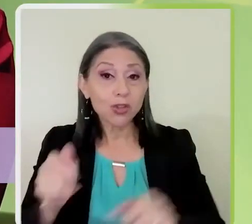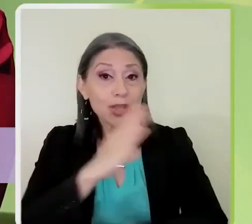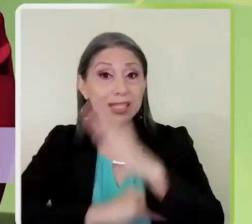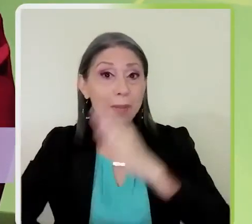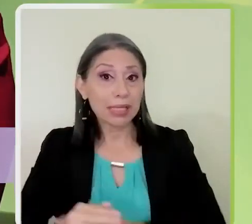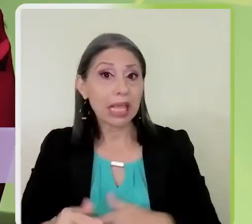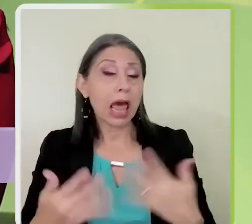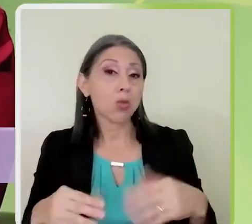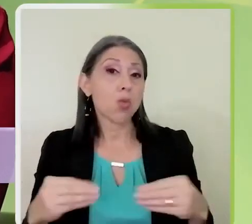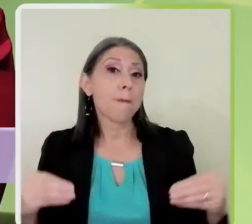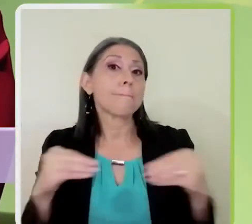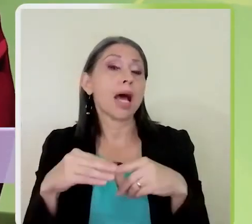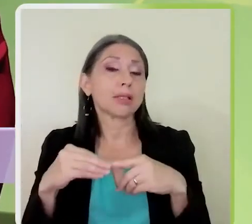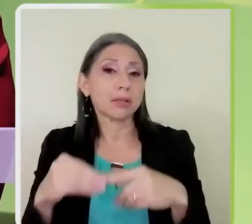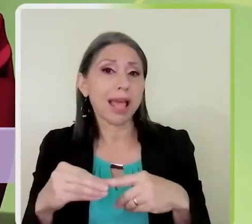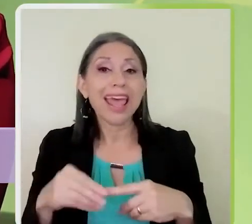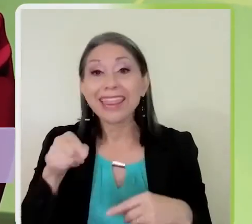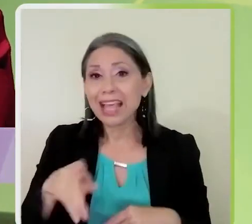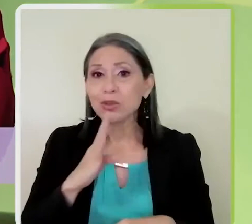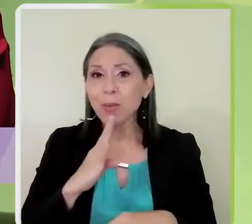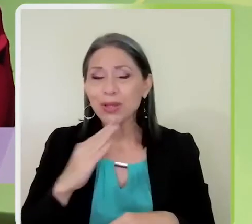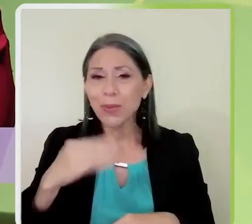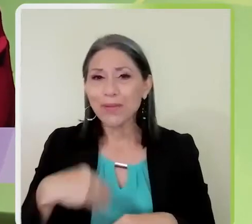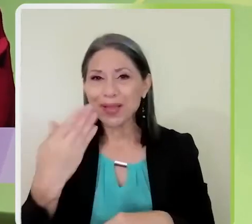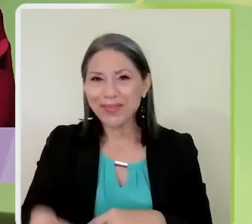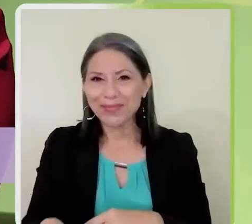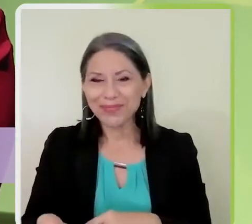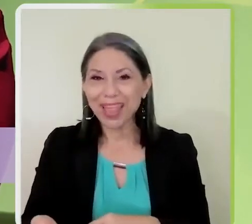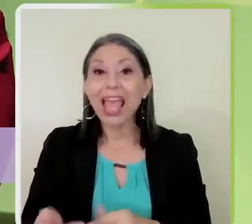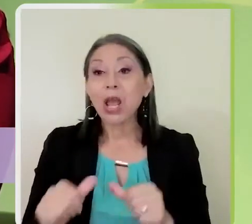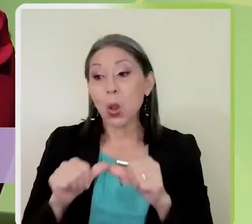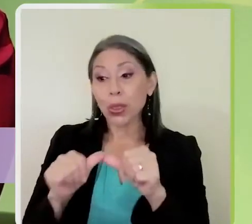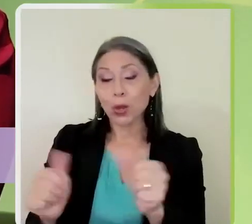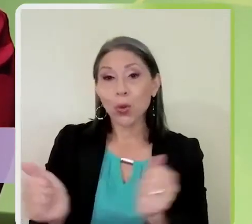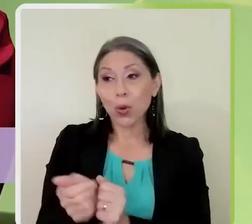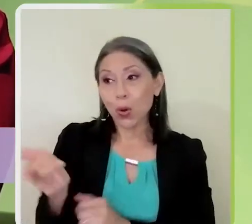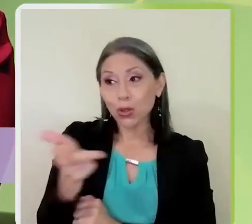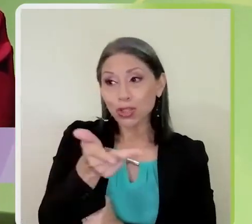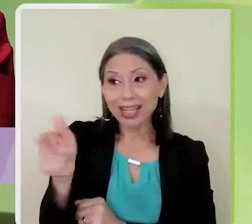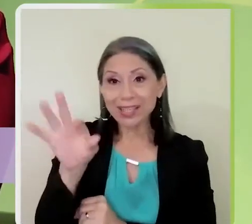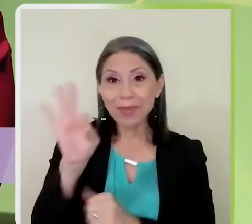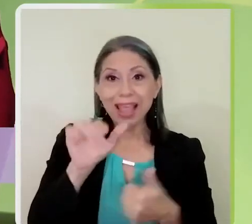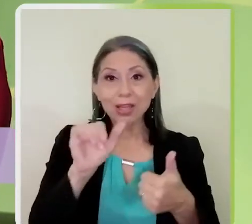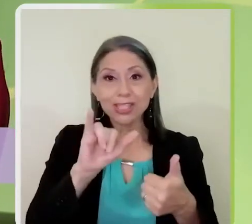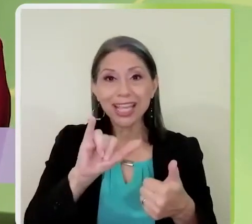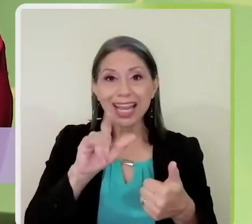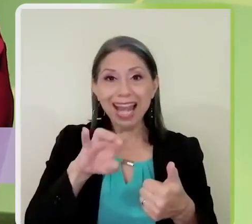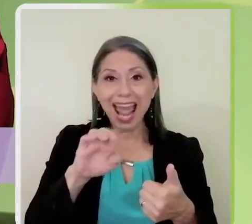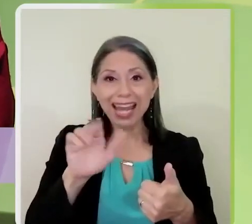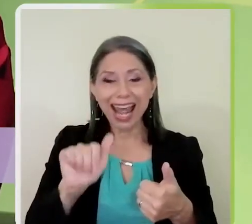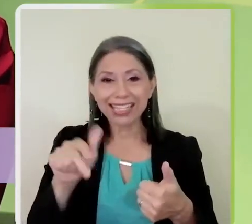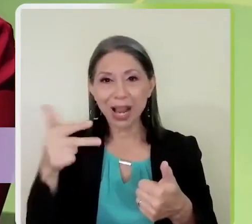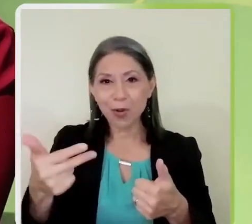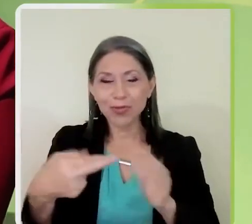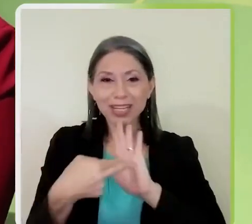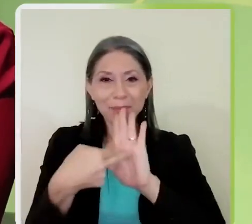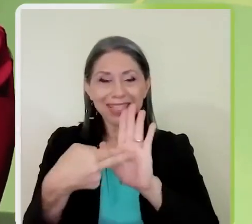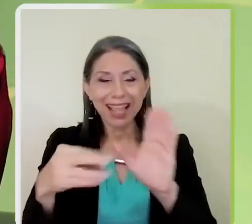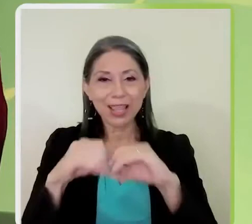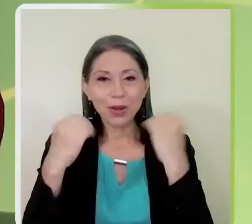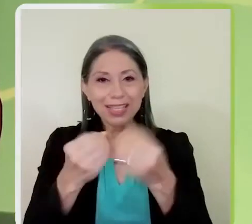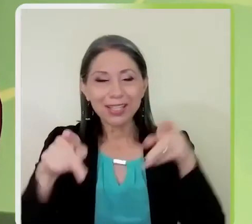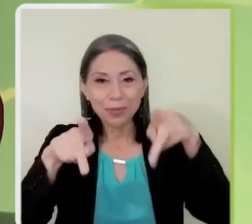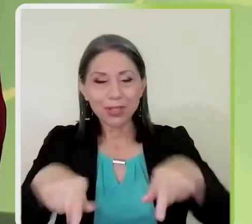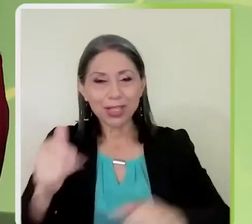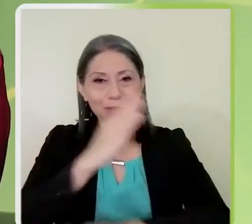con mucha más razón. De eso vamos a conversar más adelante. Me quedo con los tres invitados de hoy: Iliana Chacón, representante